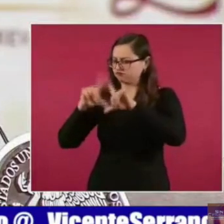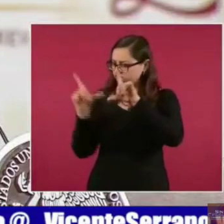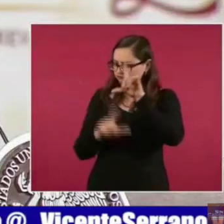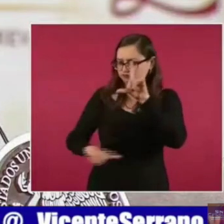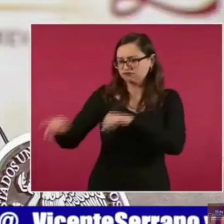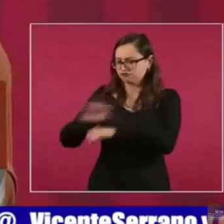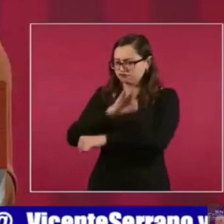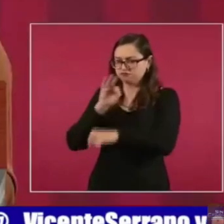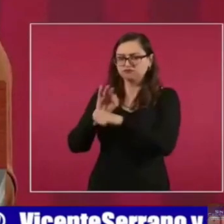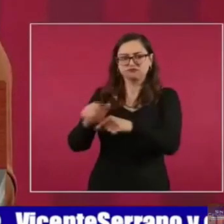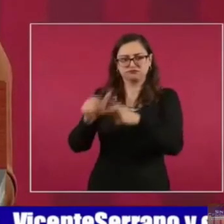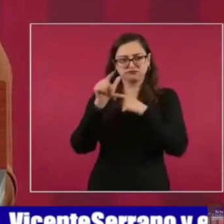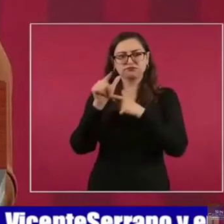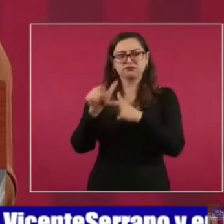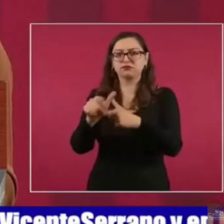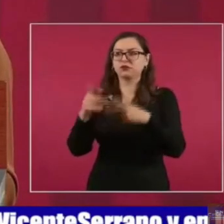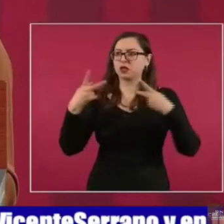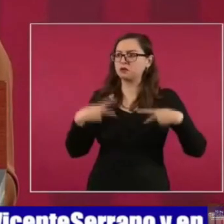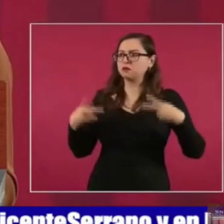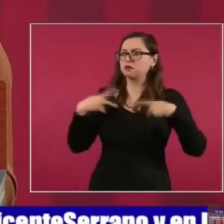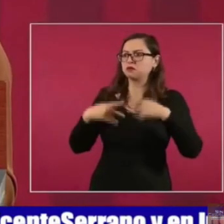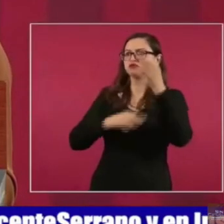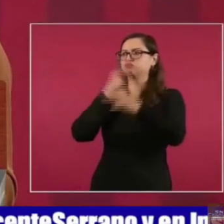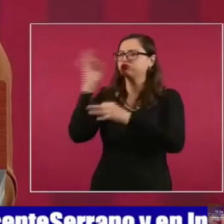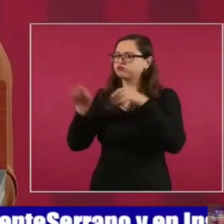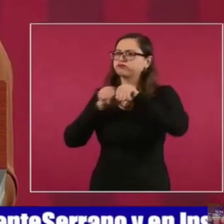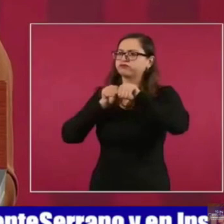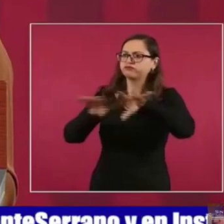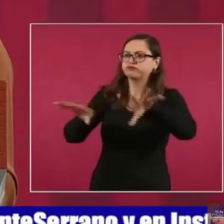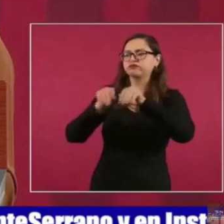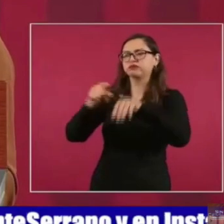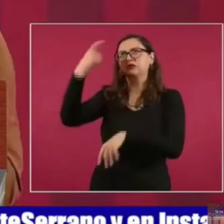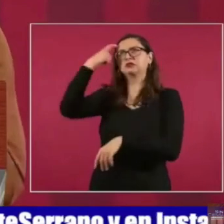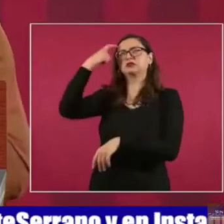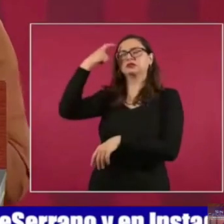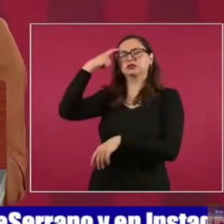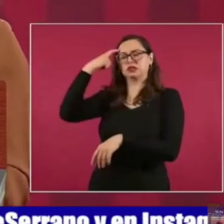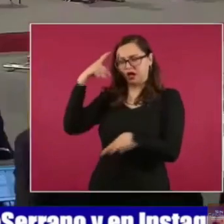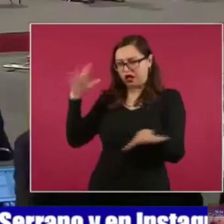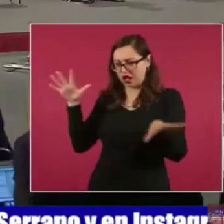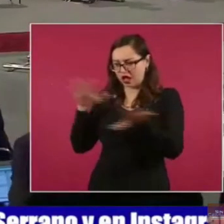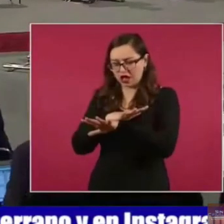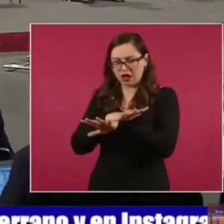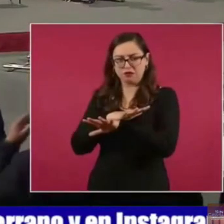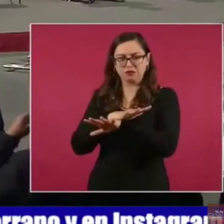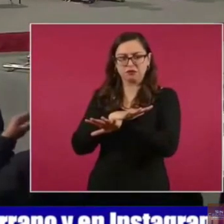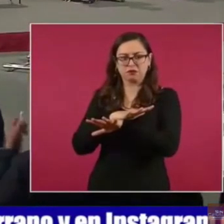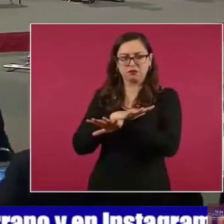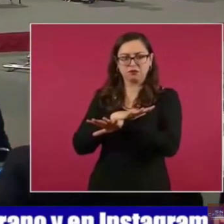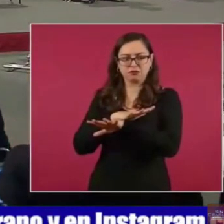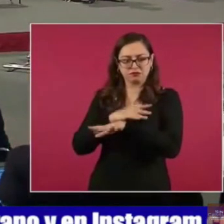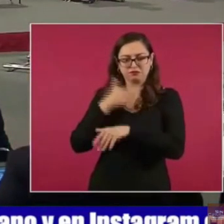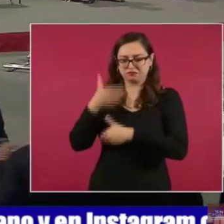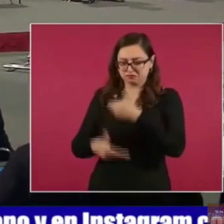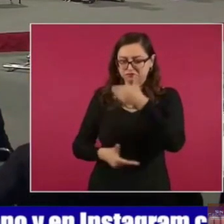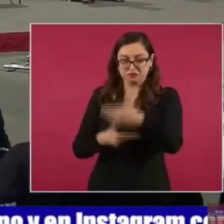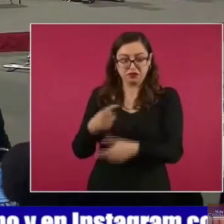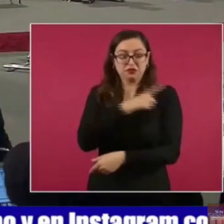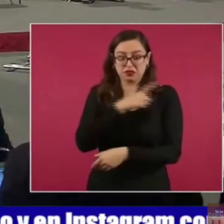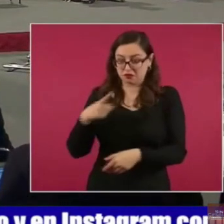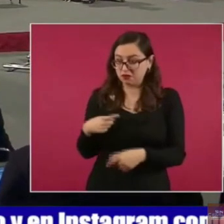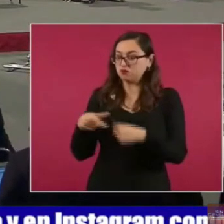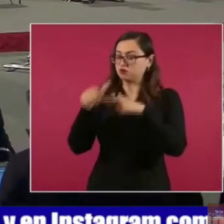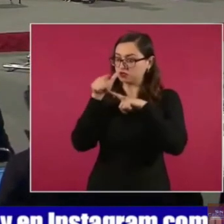detalle irrelevante desde mi punto de vista, como para tratar de borrar todo lo demás que todos vimos con nuestros propios ojos. De verdad